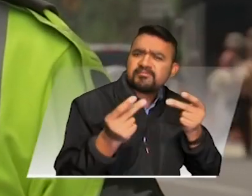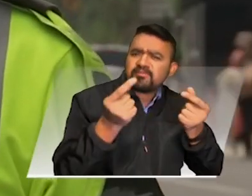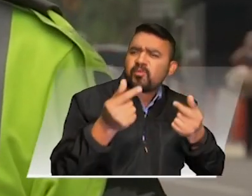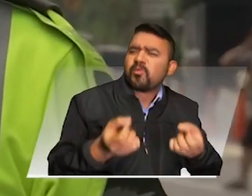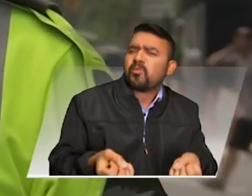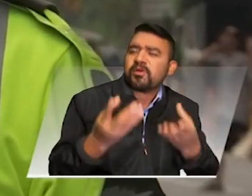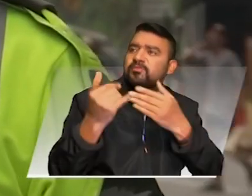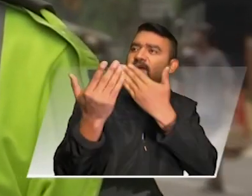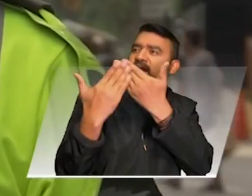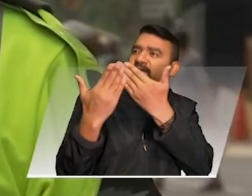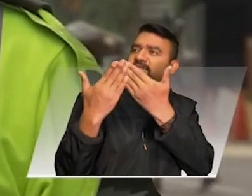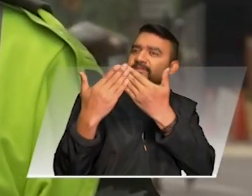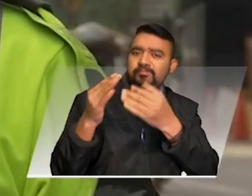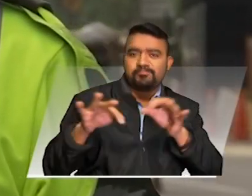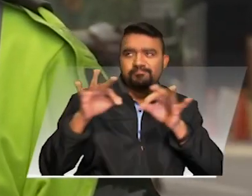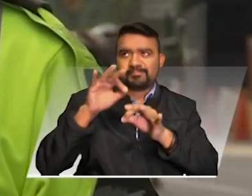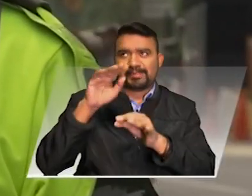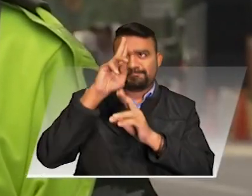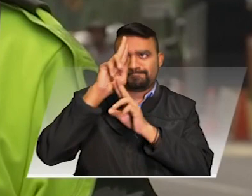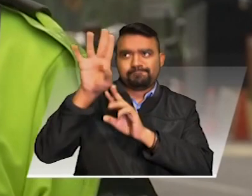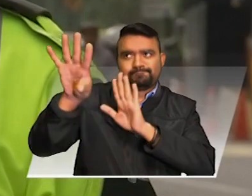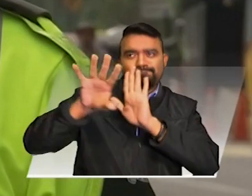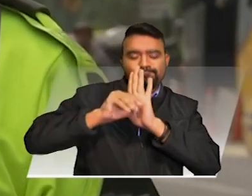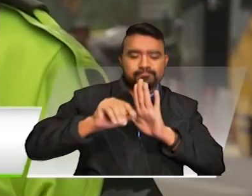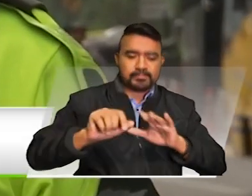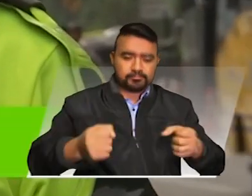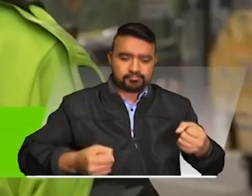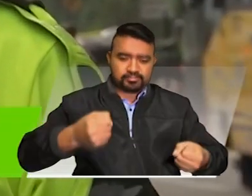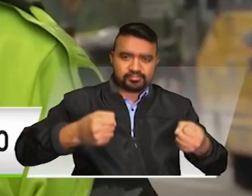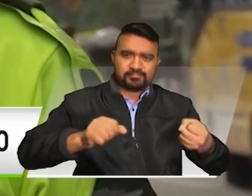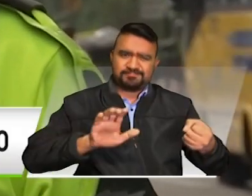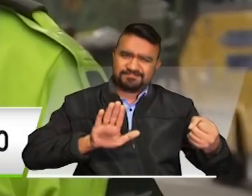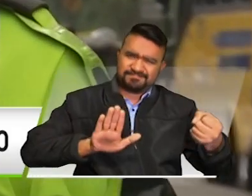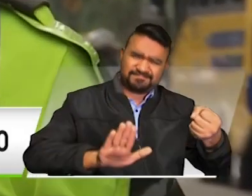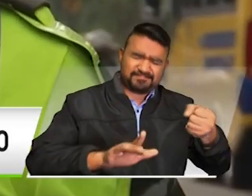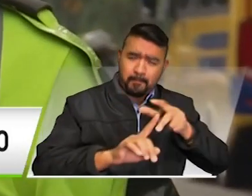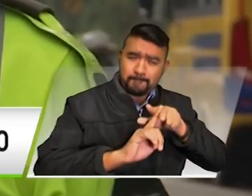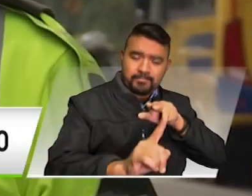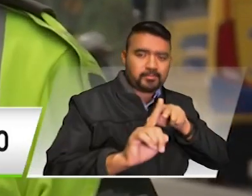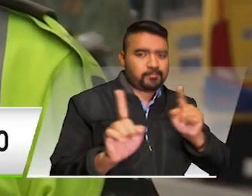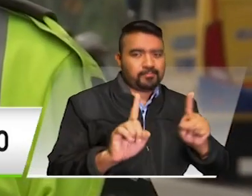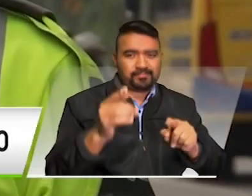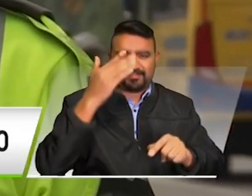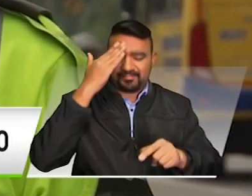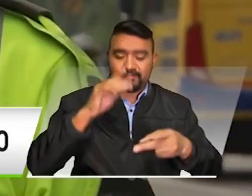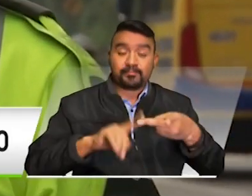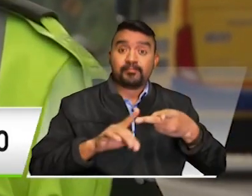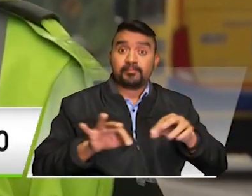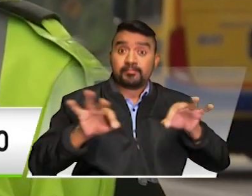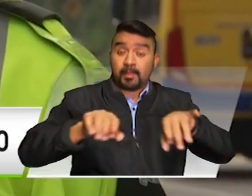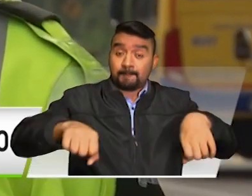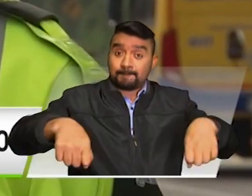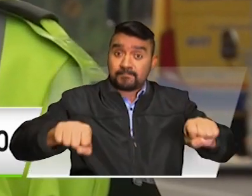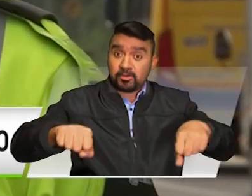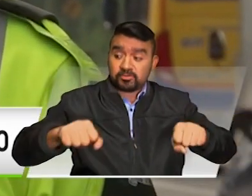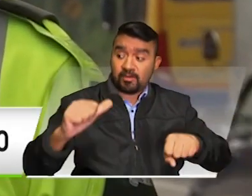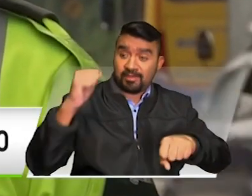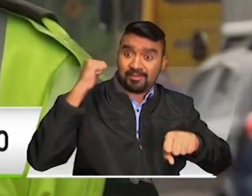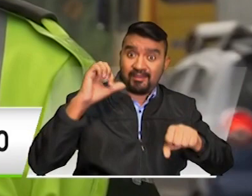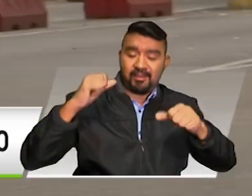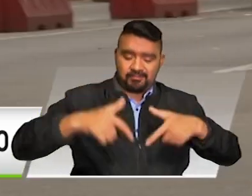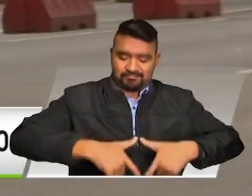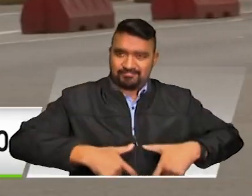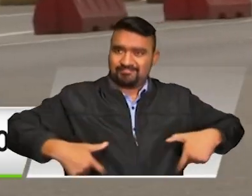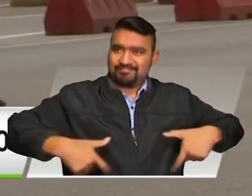usuarios recordemos la nuestros vicios varios en moto usuarios la utilización de elementos o prendas reflectivas esto que nos ayuda a disminuir los siniestros